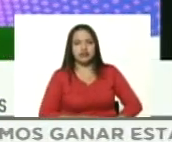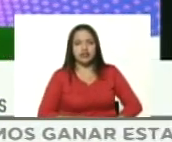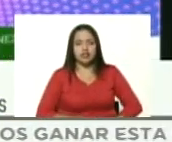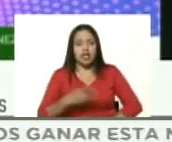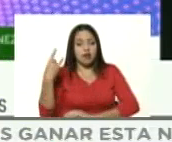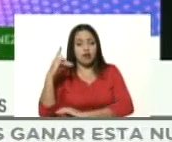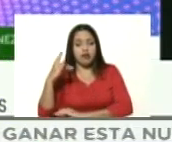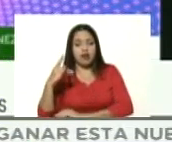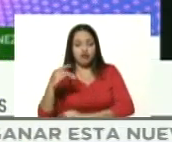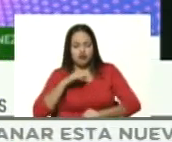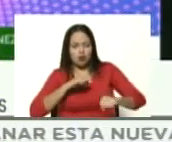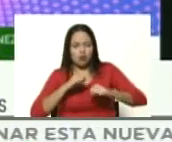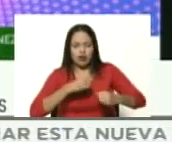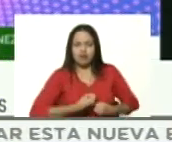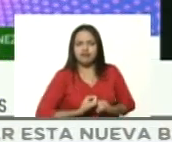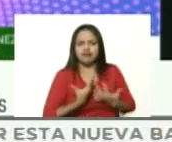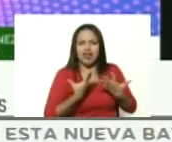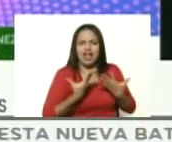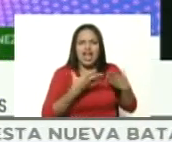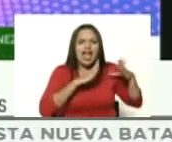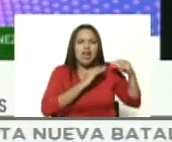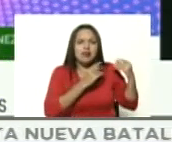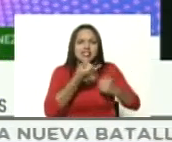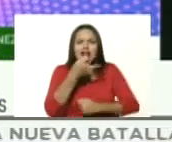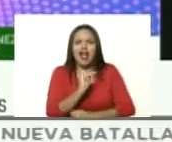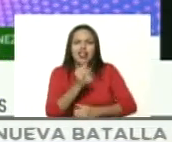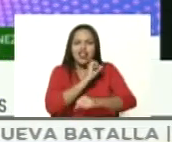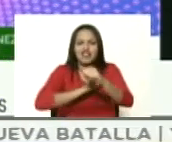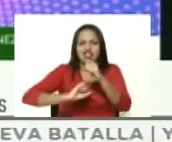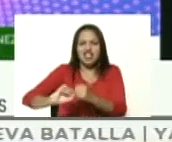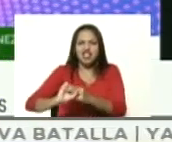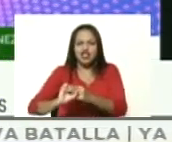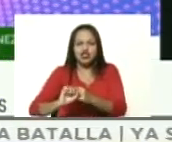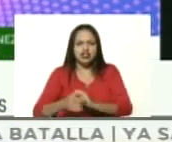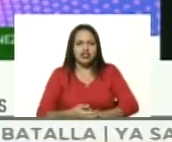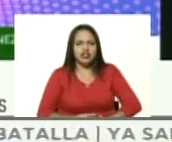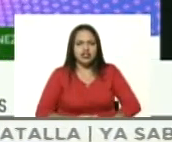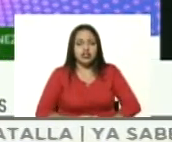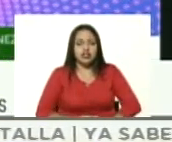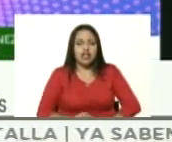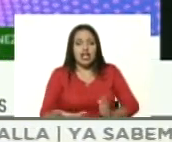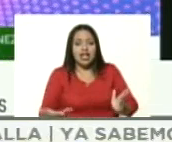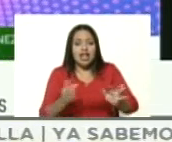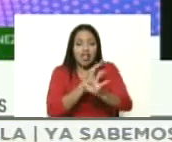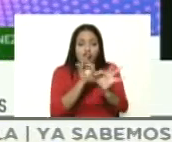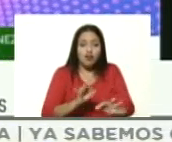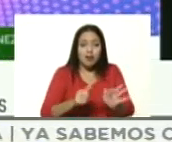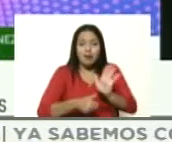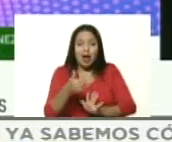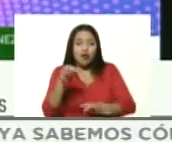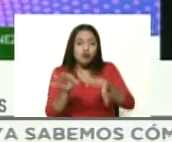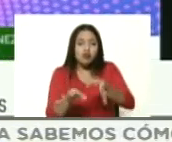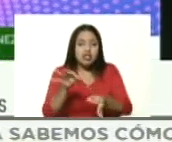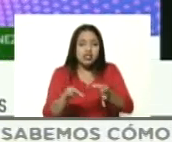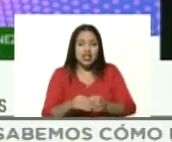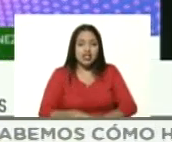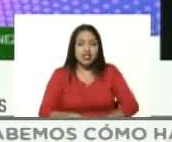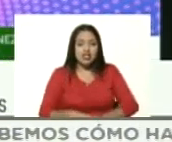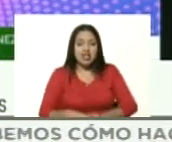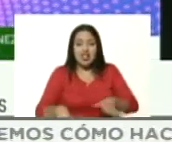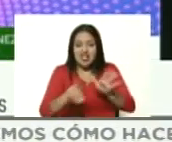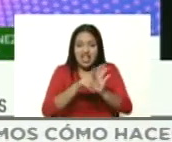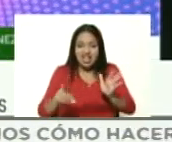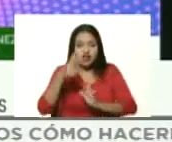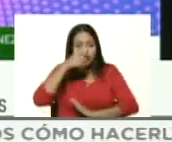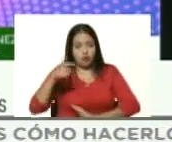la esperanza de que estamos defendiendo la causa más justa que jamás se haya defendido. Los derechos de